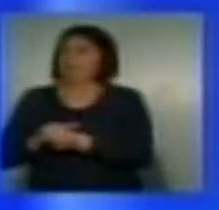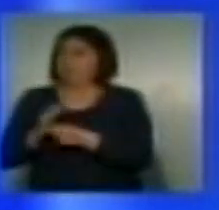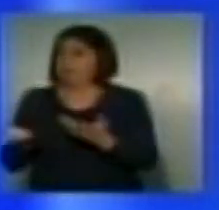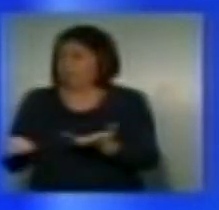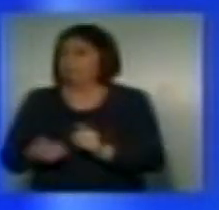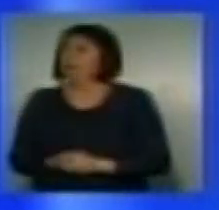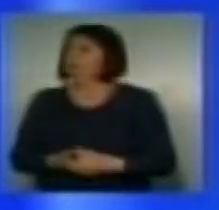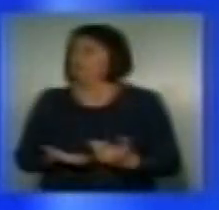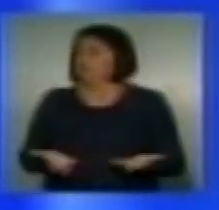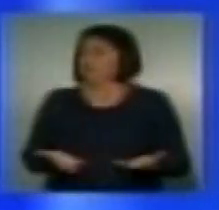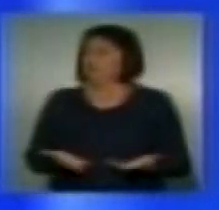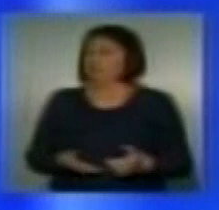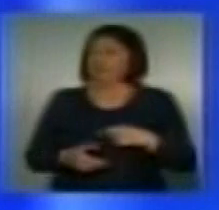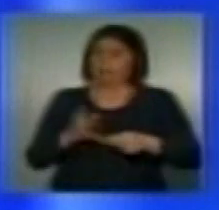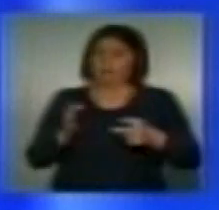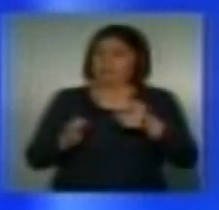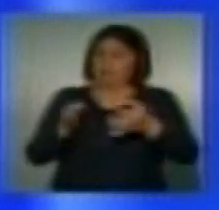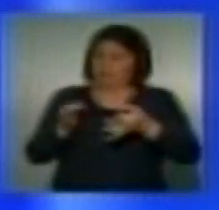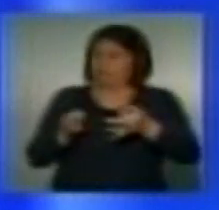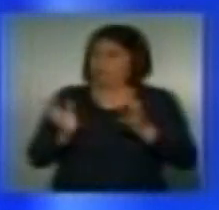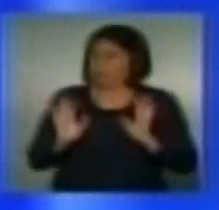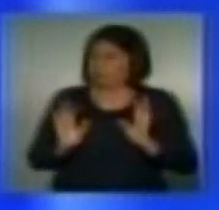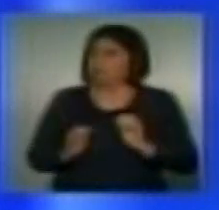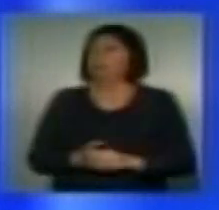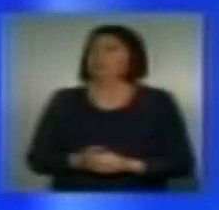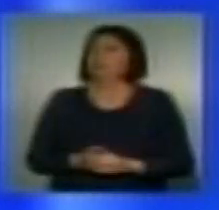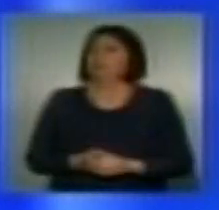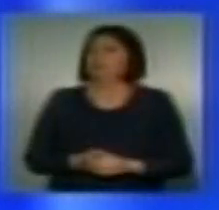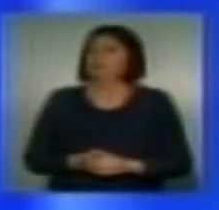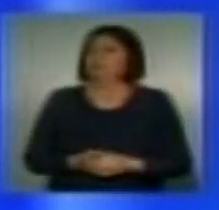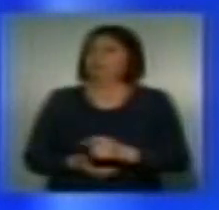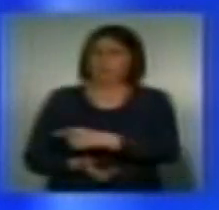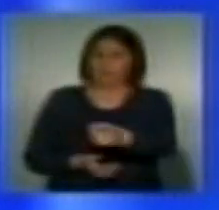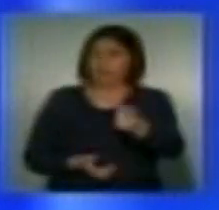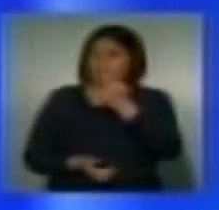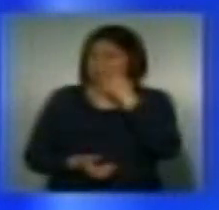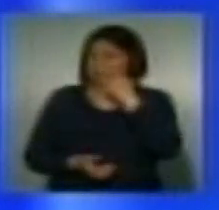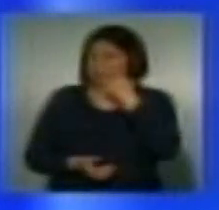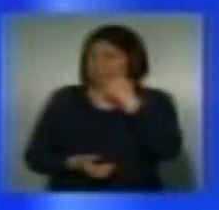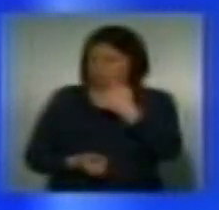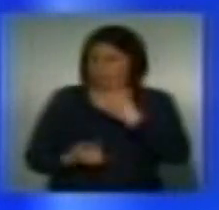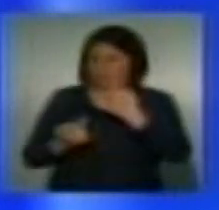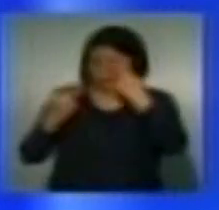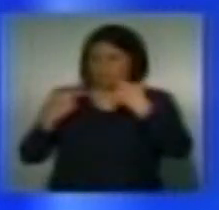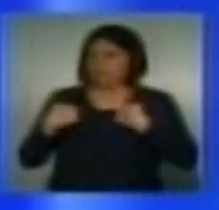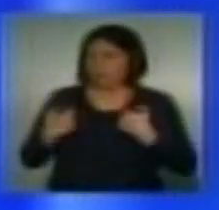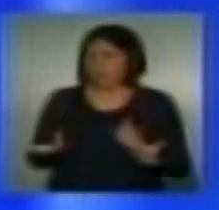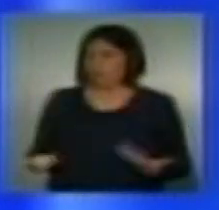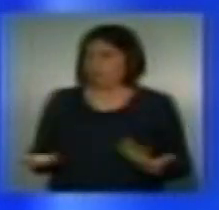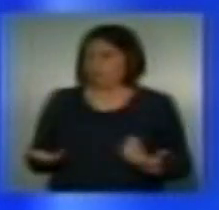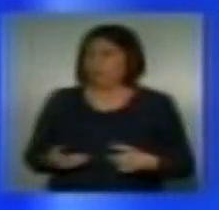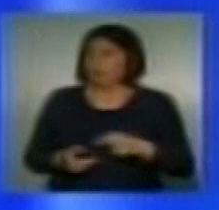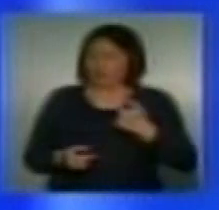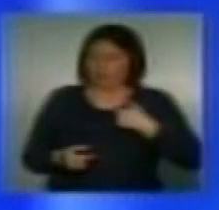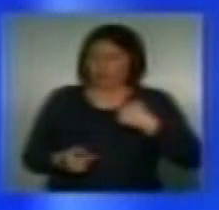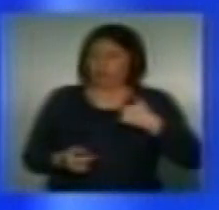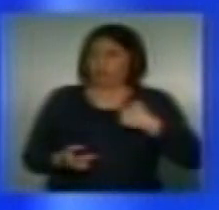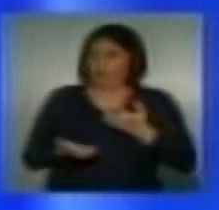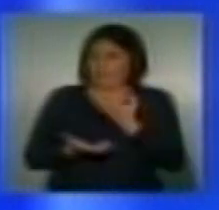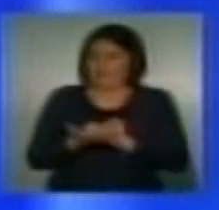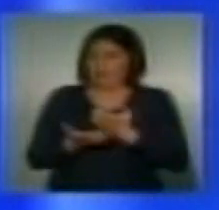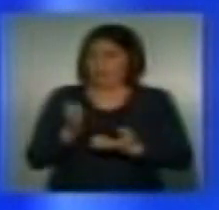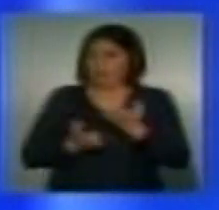merecen ser juzgados ustedes me conocen yo hice crecer la